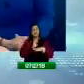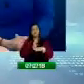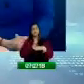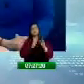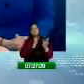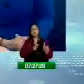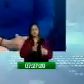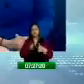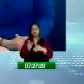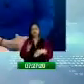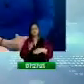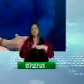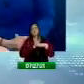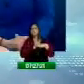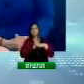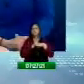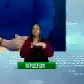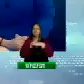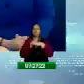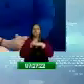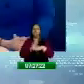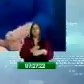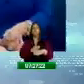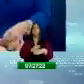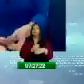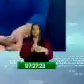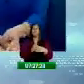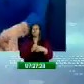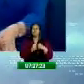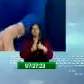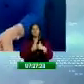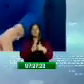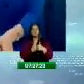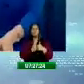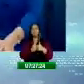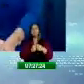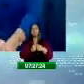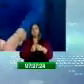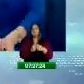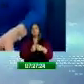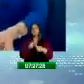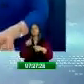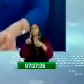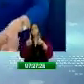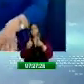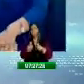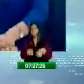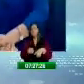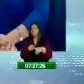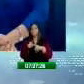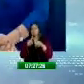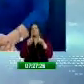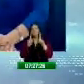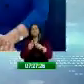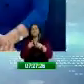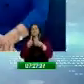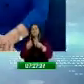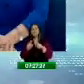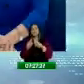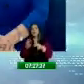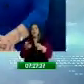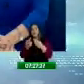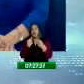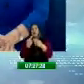Ecuador está respondiendo de manera adecuada. Gracias por habernos concedido esta entrevista vía